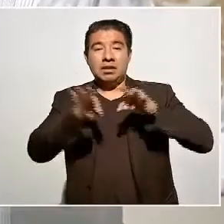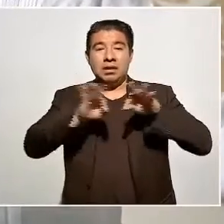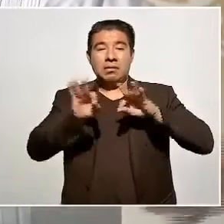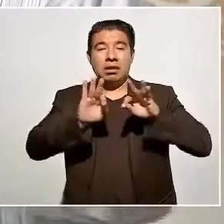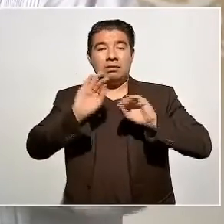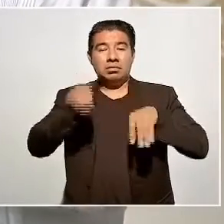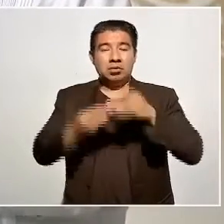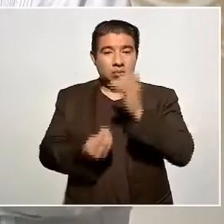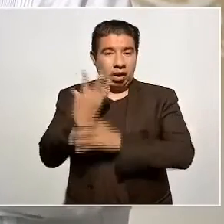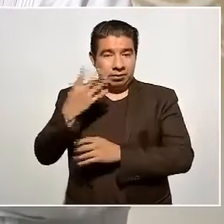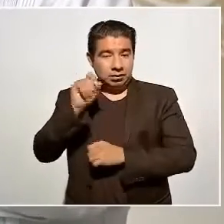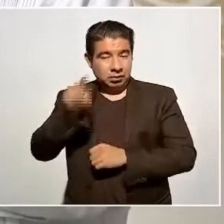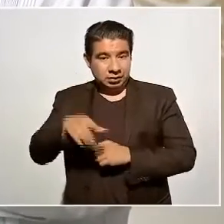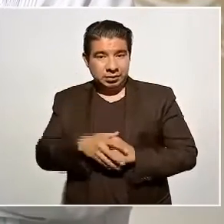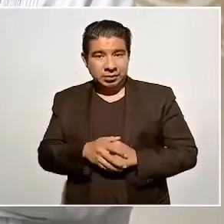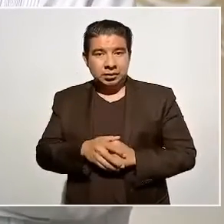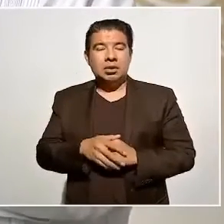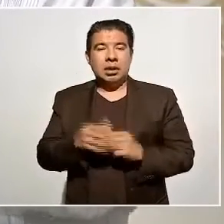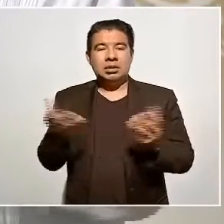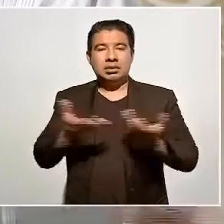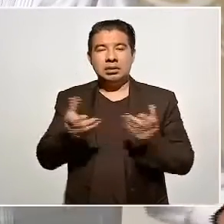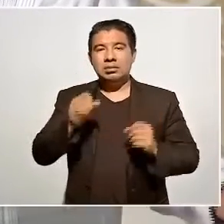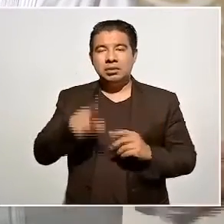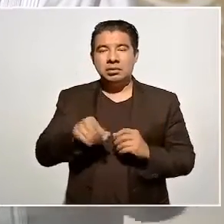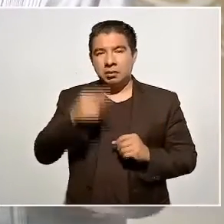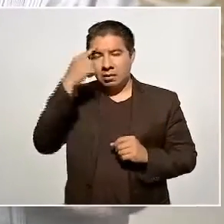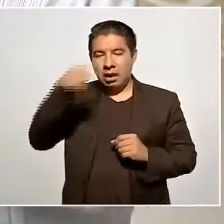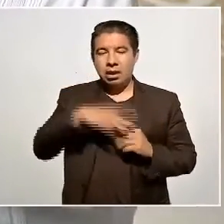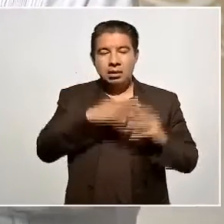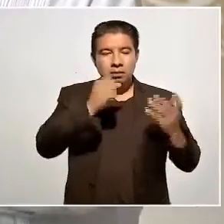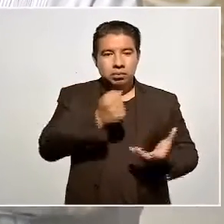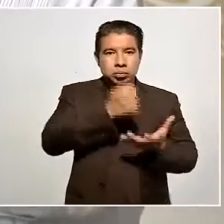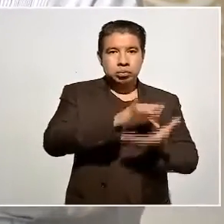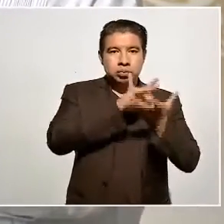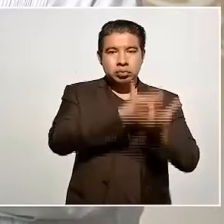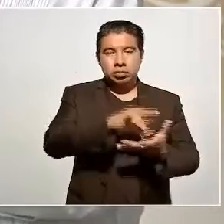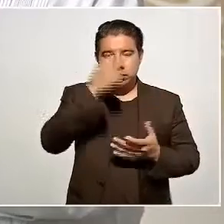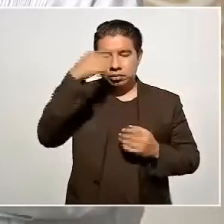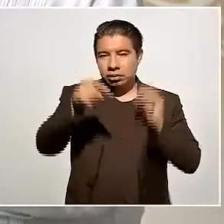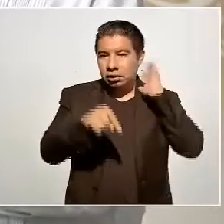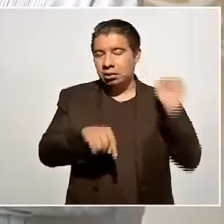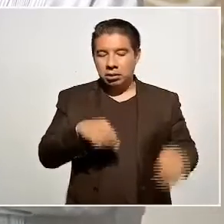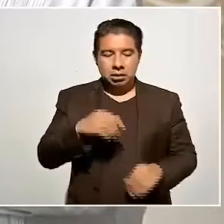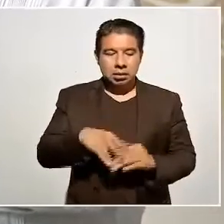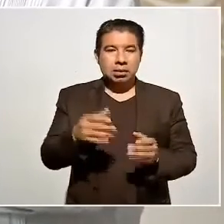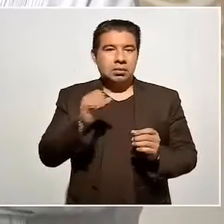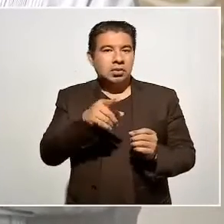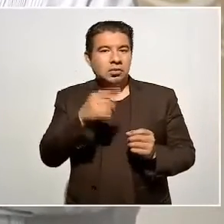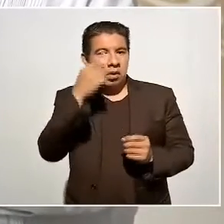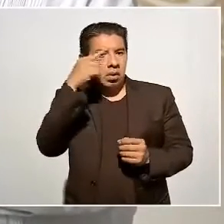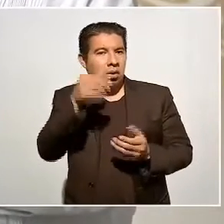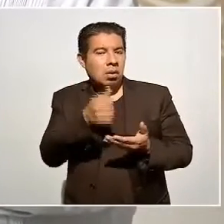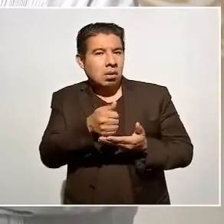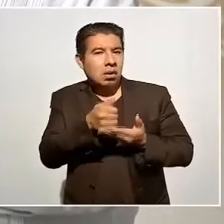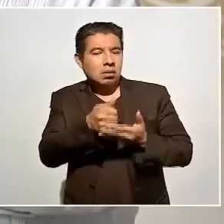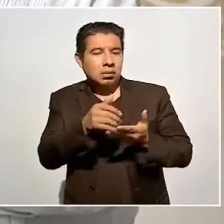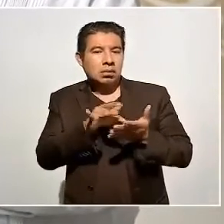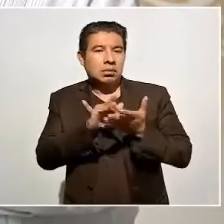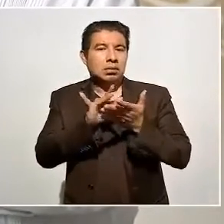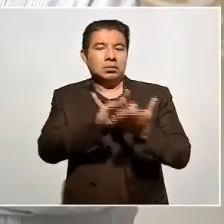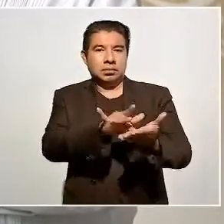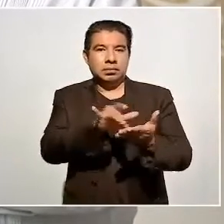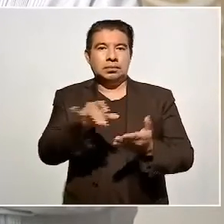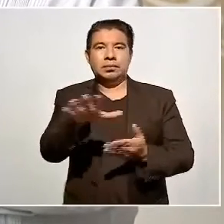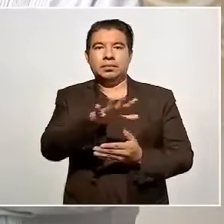Por estas obras, por la inversión que se está destinando al